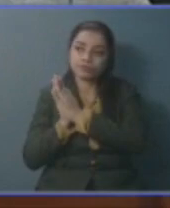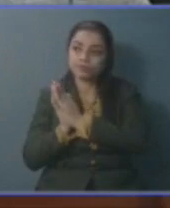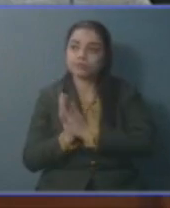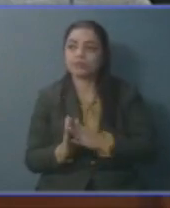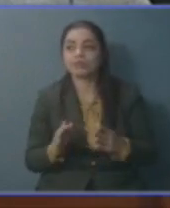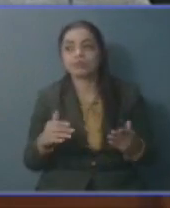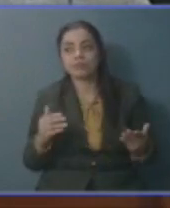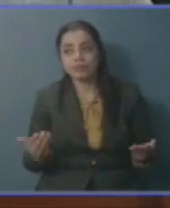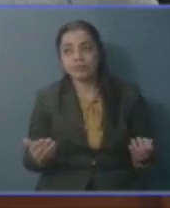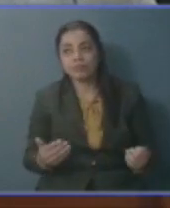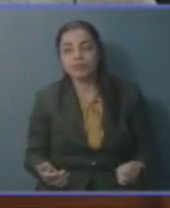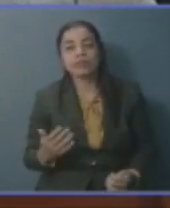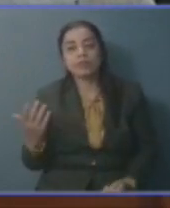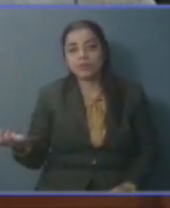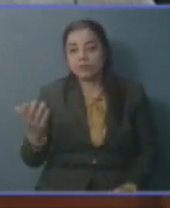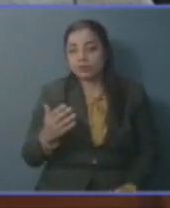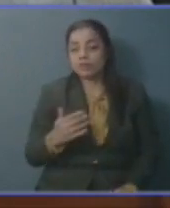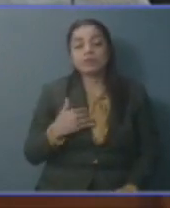para que